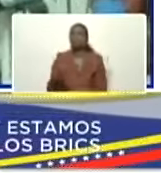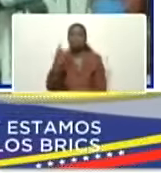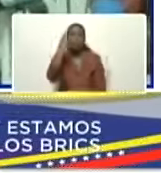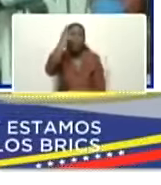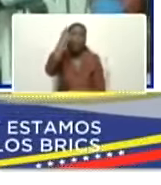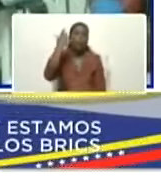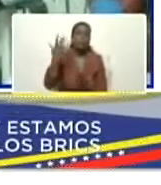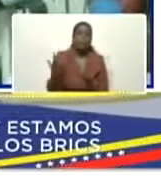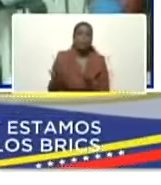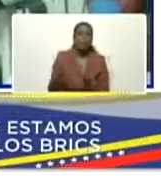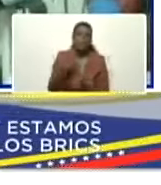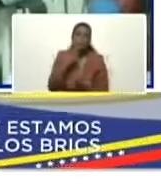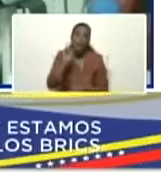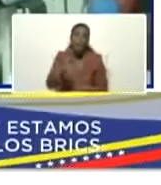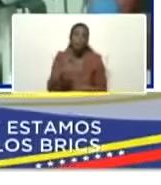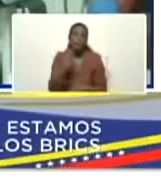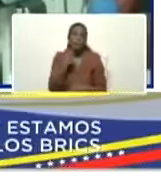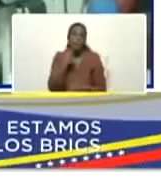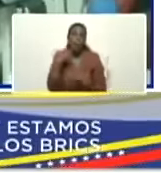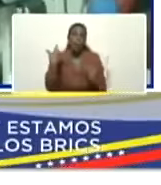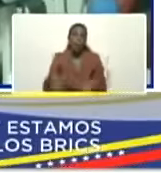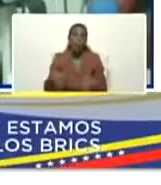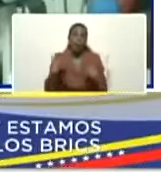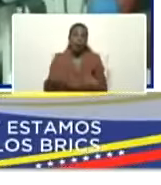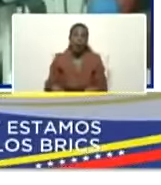Sobre las vacunas tengo que decir también.